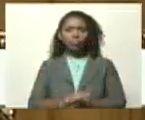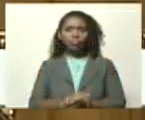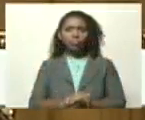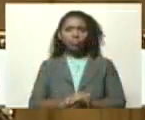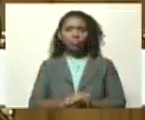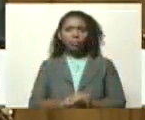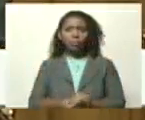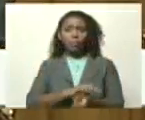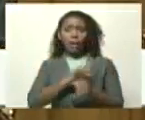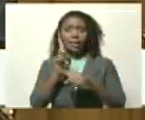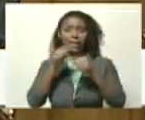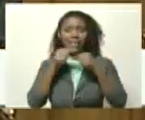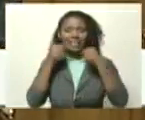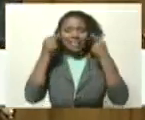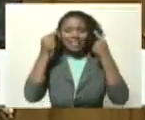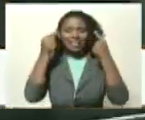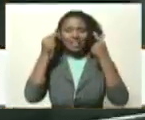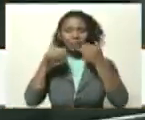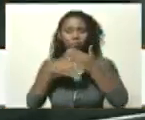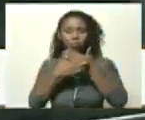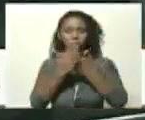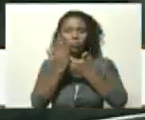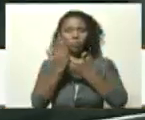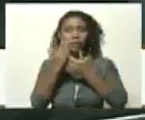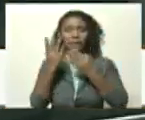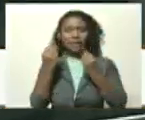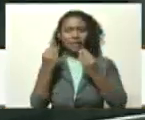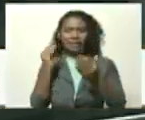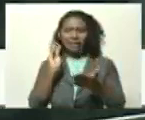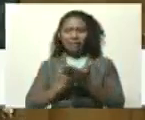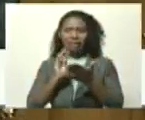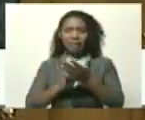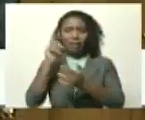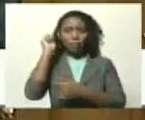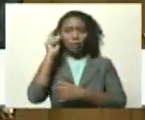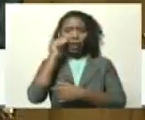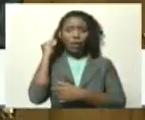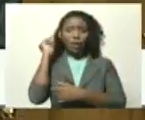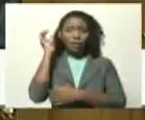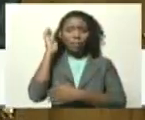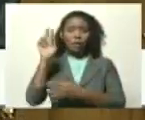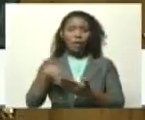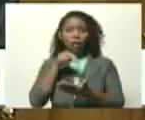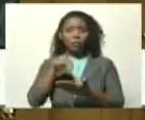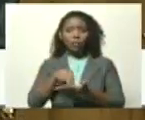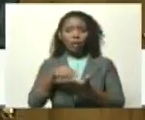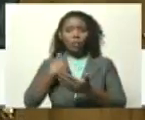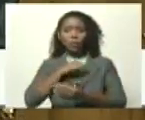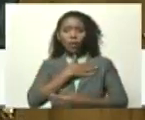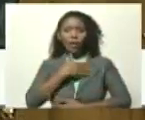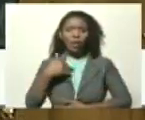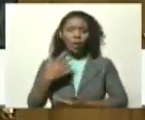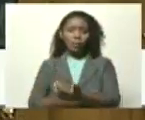para esa sonrisa amanecida que tantas veces fue diputado a la Asamblea Nacional, nuestro querido